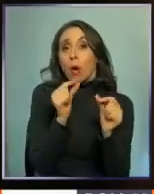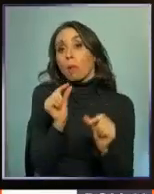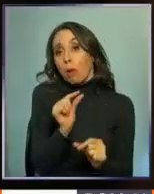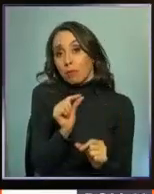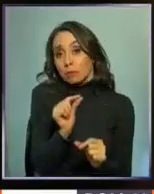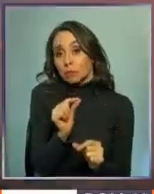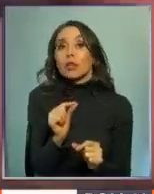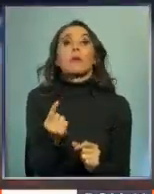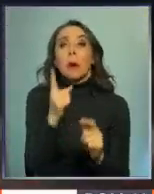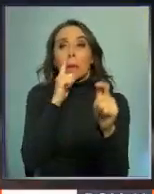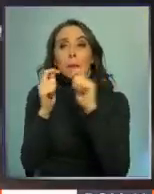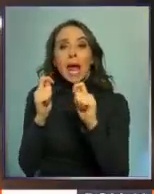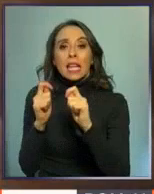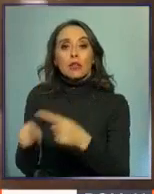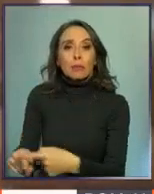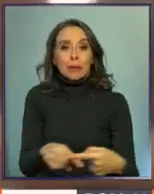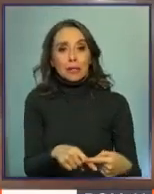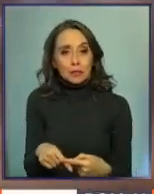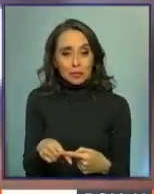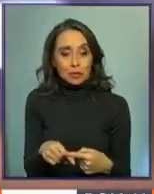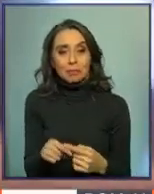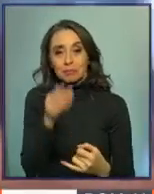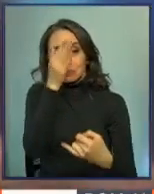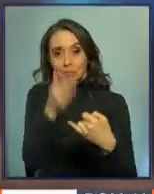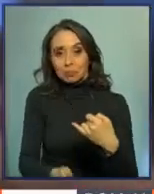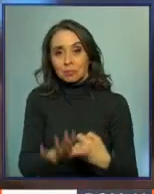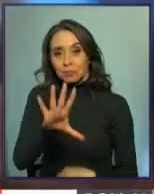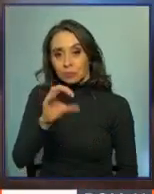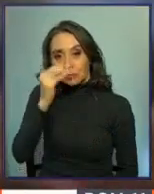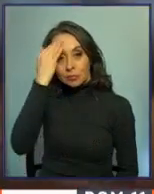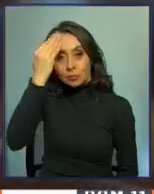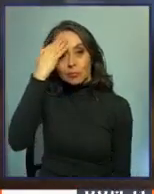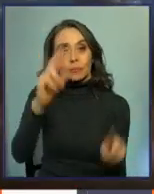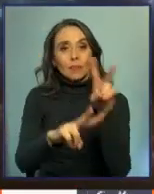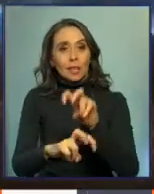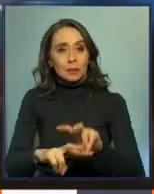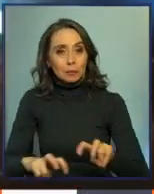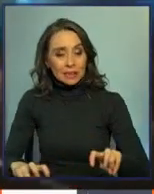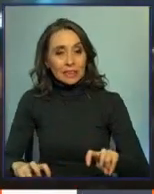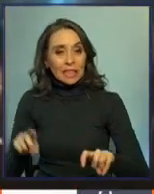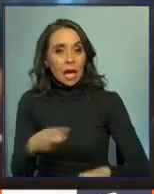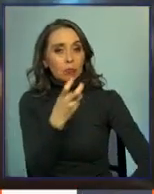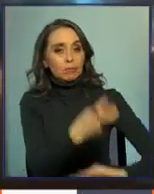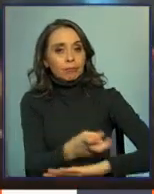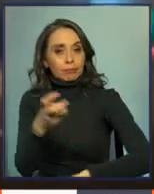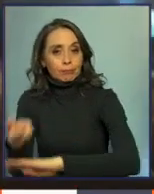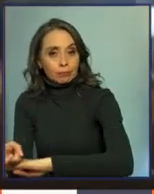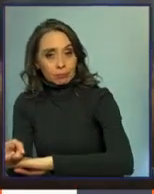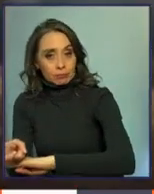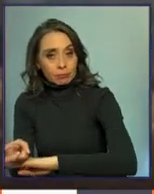seguridad de la sociedad. Además, se fijó un plazo de 50 días para investigar estos hechos, delitos que se